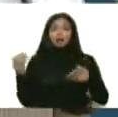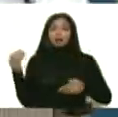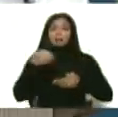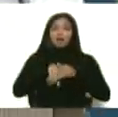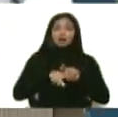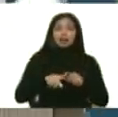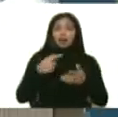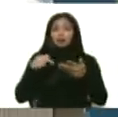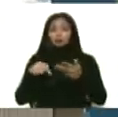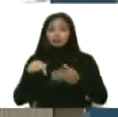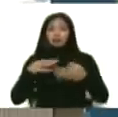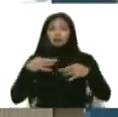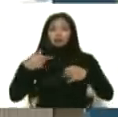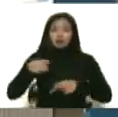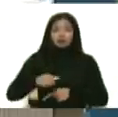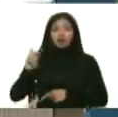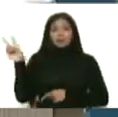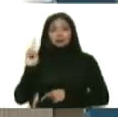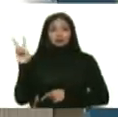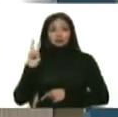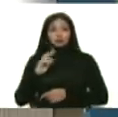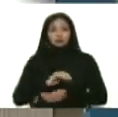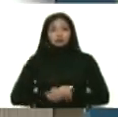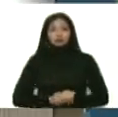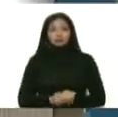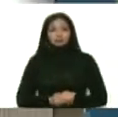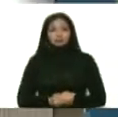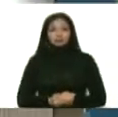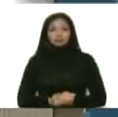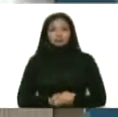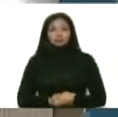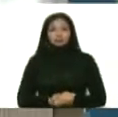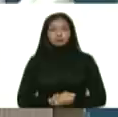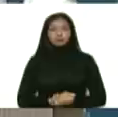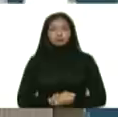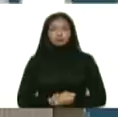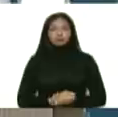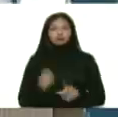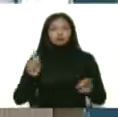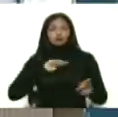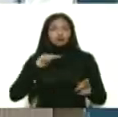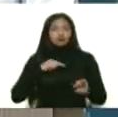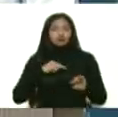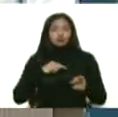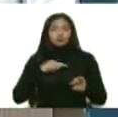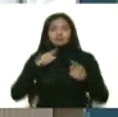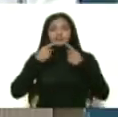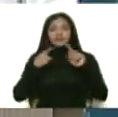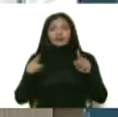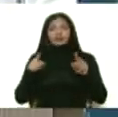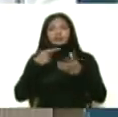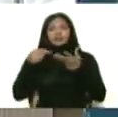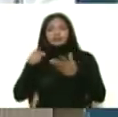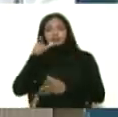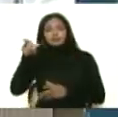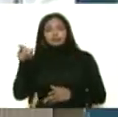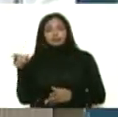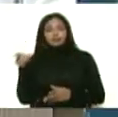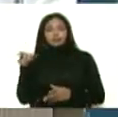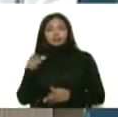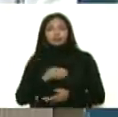a los recursos naturales de Venezuela. Por el contrario, hay otros usuarios